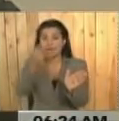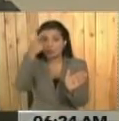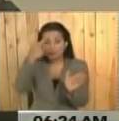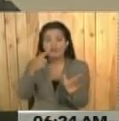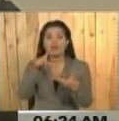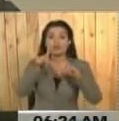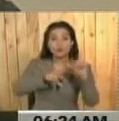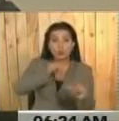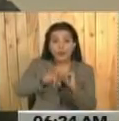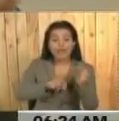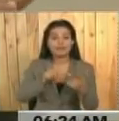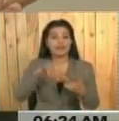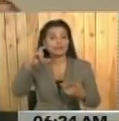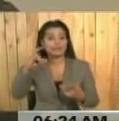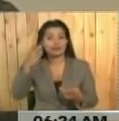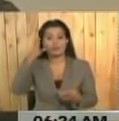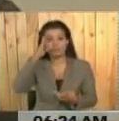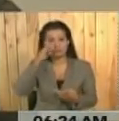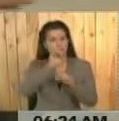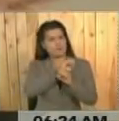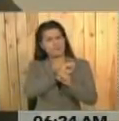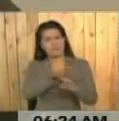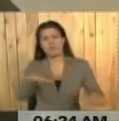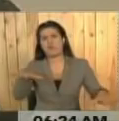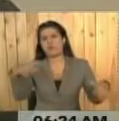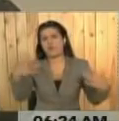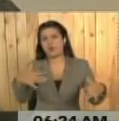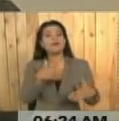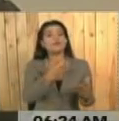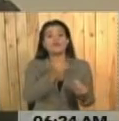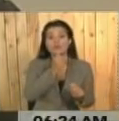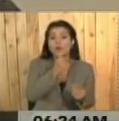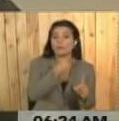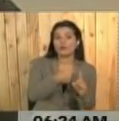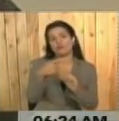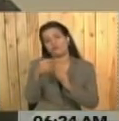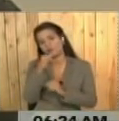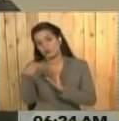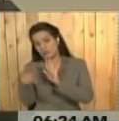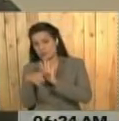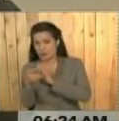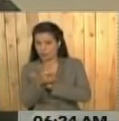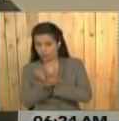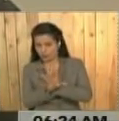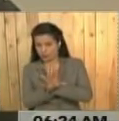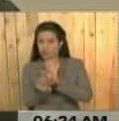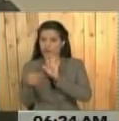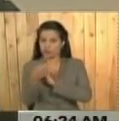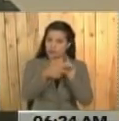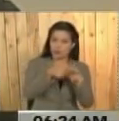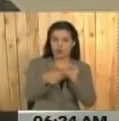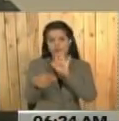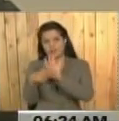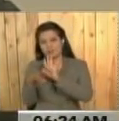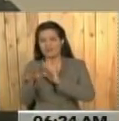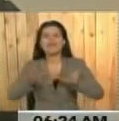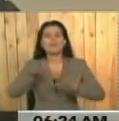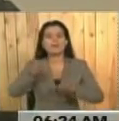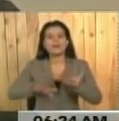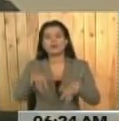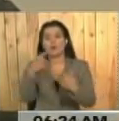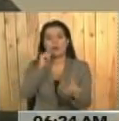en un instrumento de bueno de propagación de información buenas y malas buenas y malas Dependiendo el la intencionalidad que se le